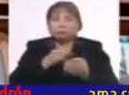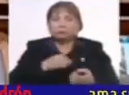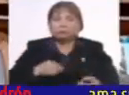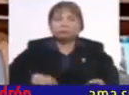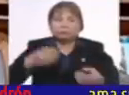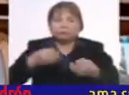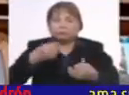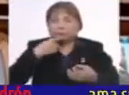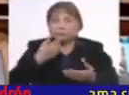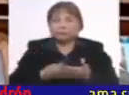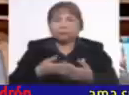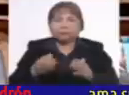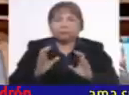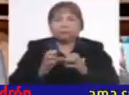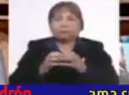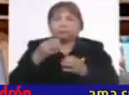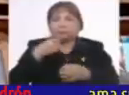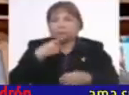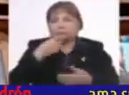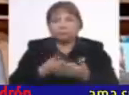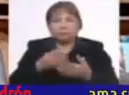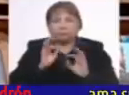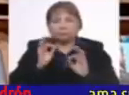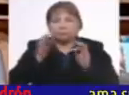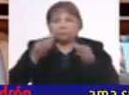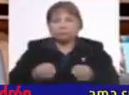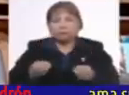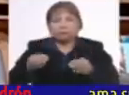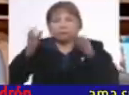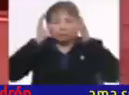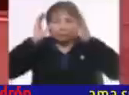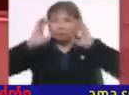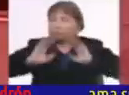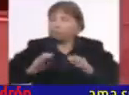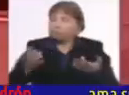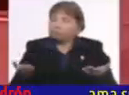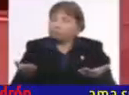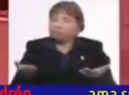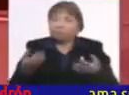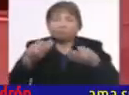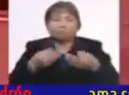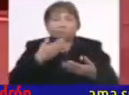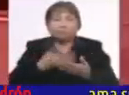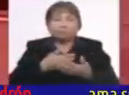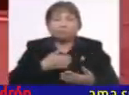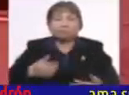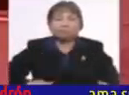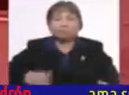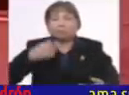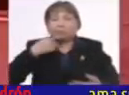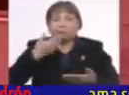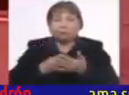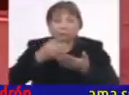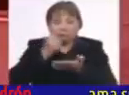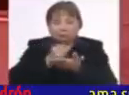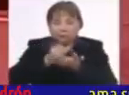porque considera que es el consejo de ministros en realidad no toman ningún acuerdo y que dicho se pasó señor presidente solicitado